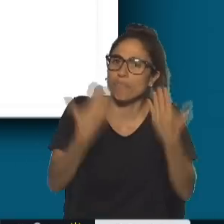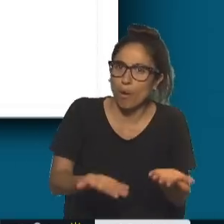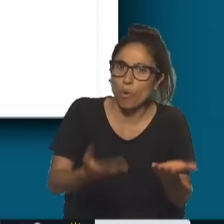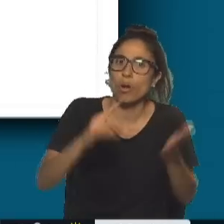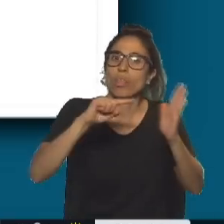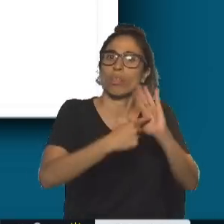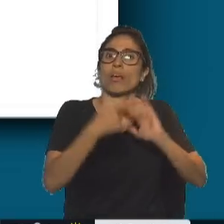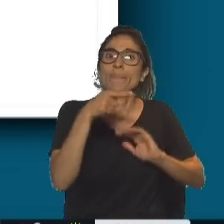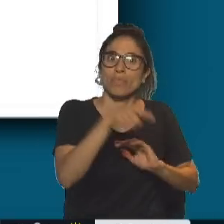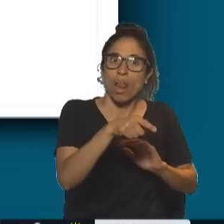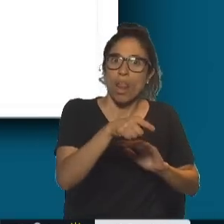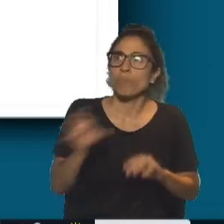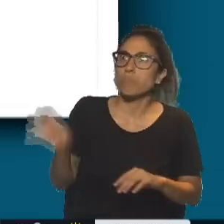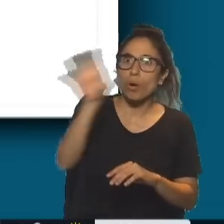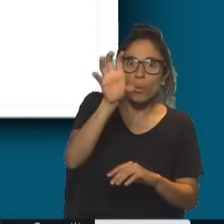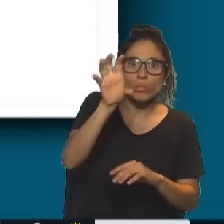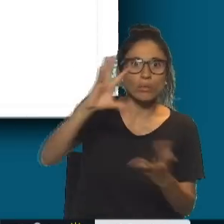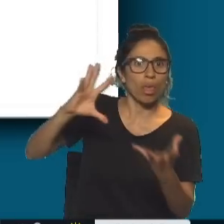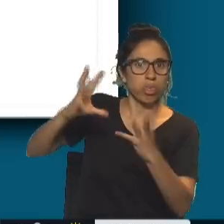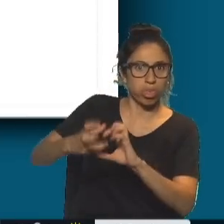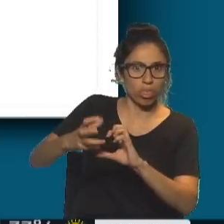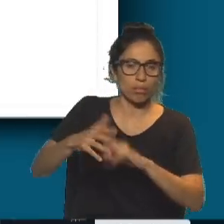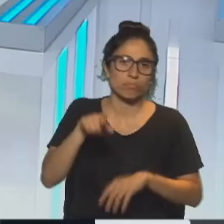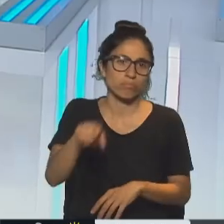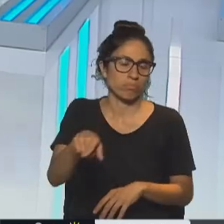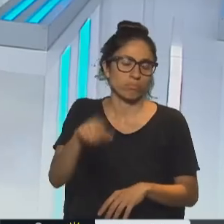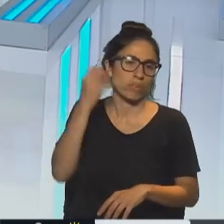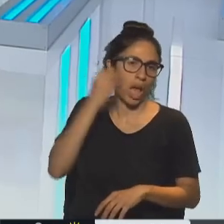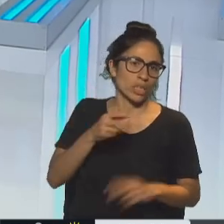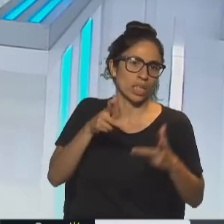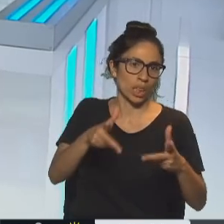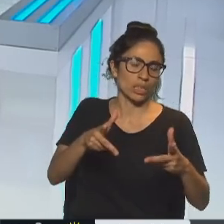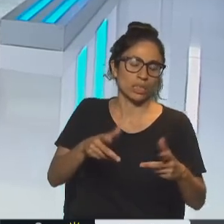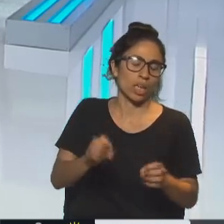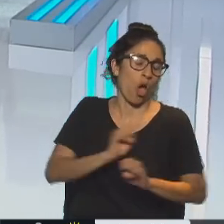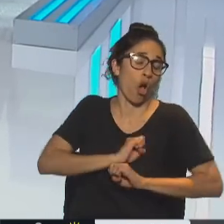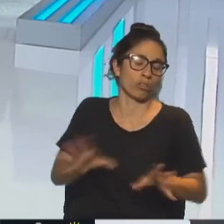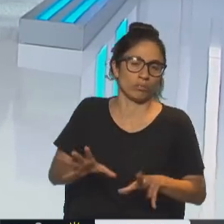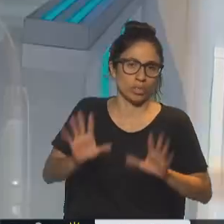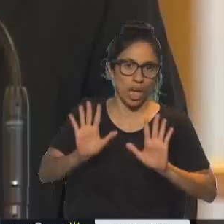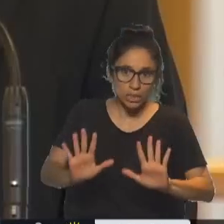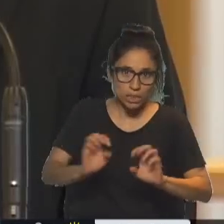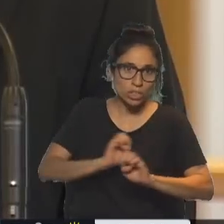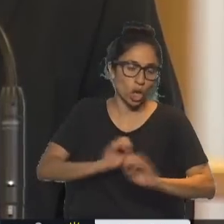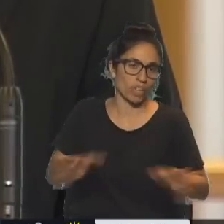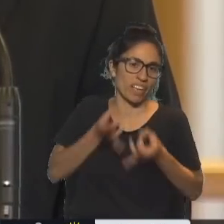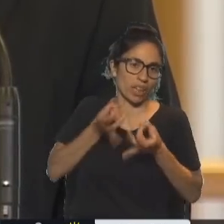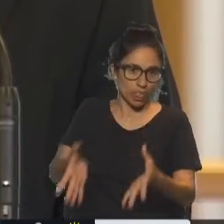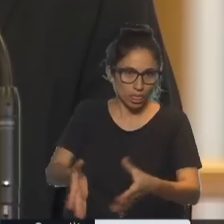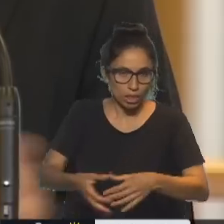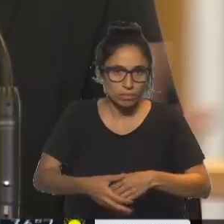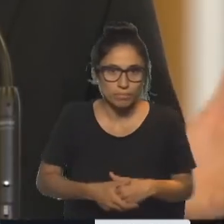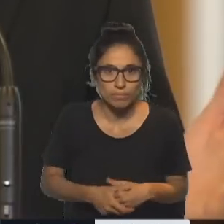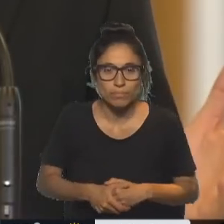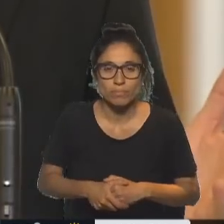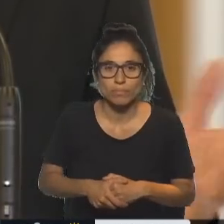que Axel considera, Kicillof claro, una inmundicia. A ver, los gobernadores aquí no son indiferentes, todo